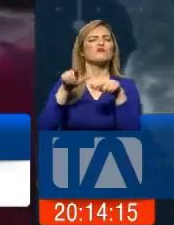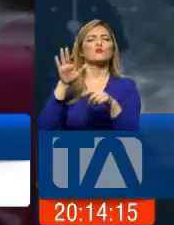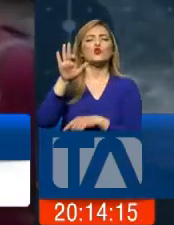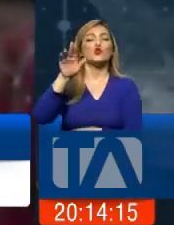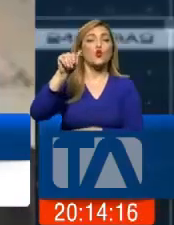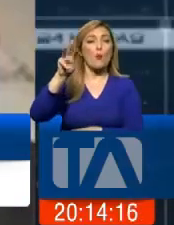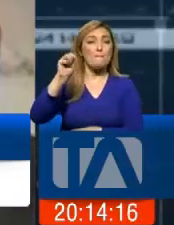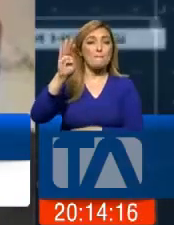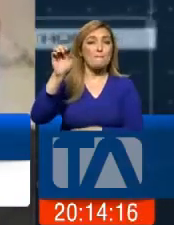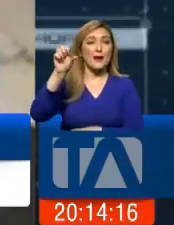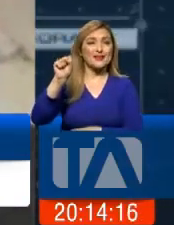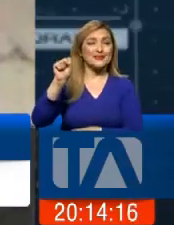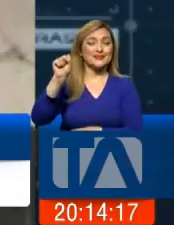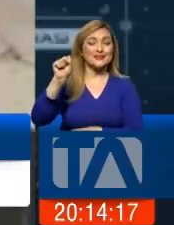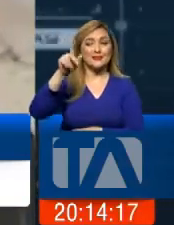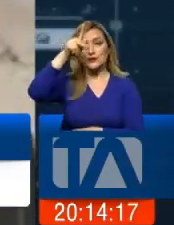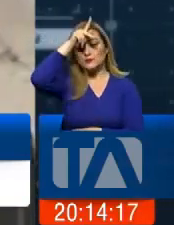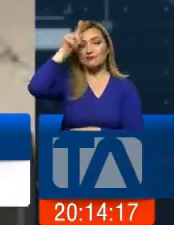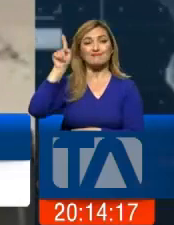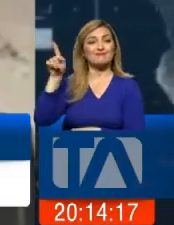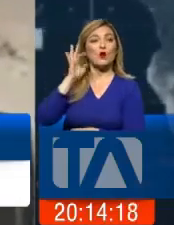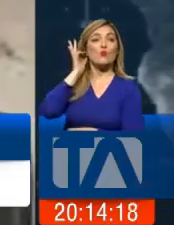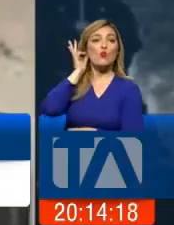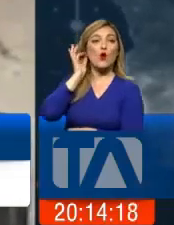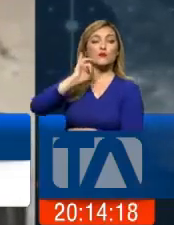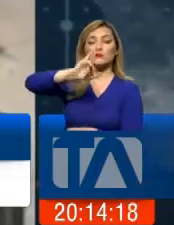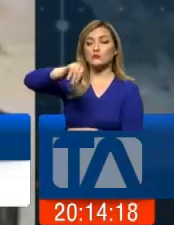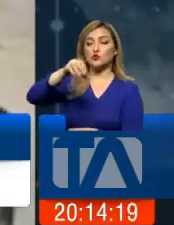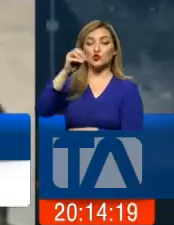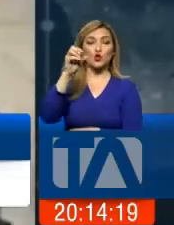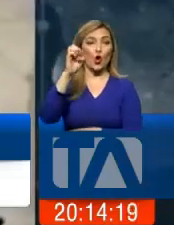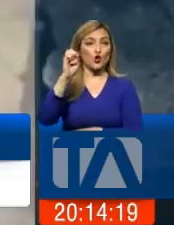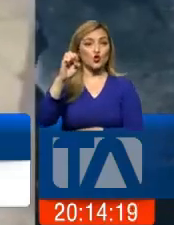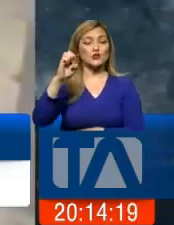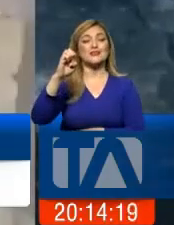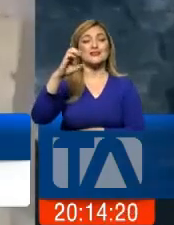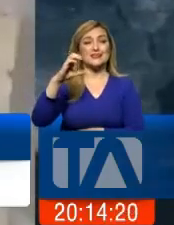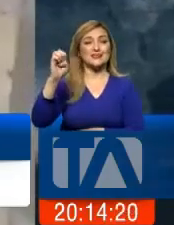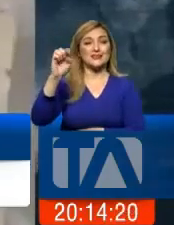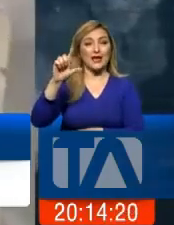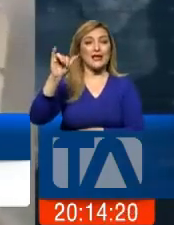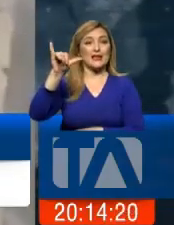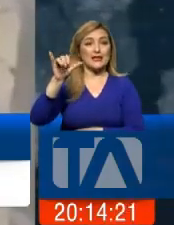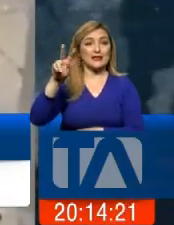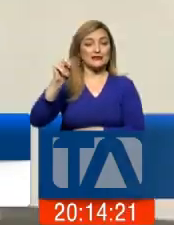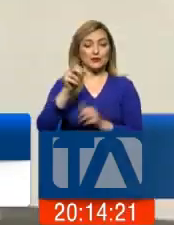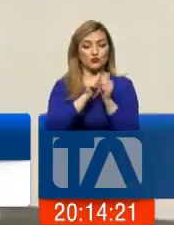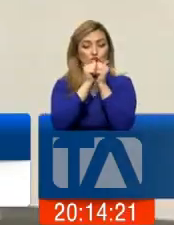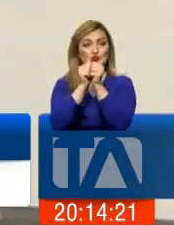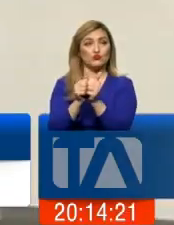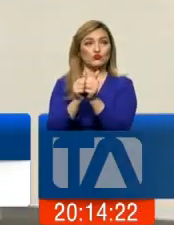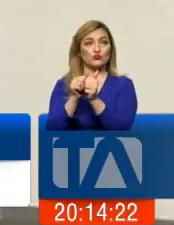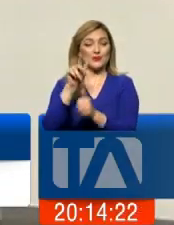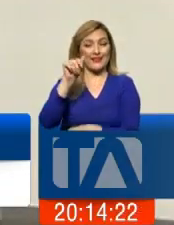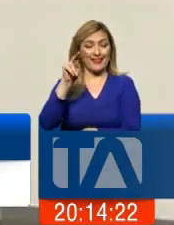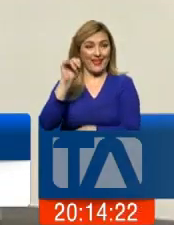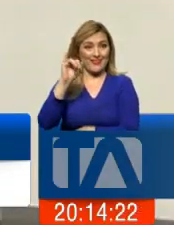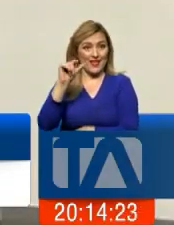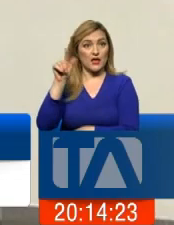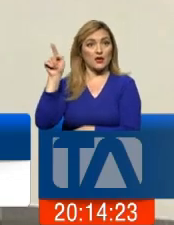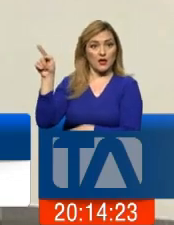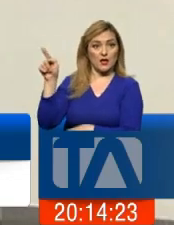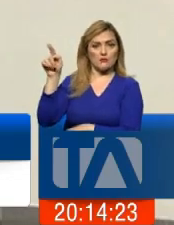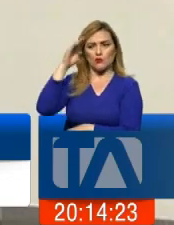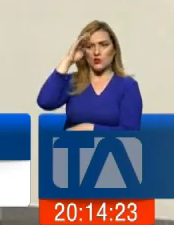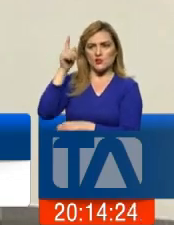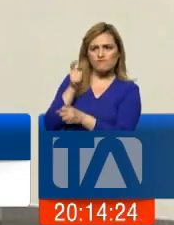Perú. Jocelyn Mieles, una de las tripulantes que resultó herida, confirmó a Diario Extra que su acompañante, Daniel Salcedo, quien es